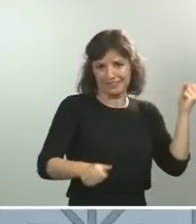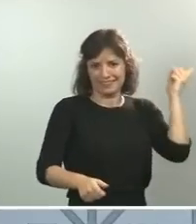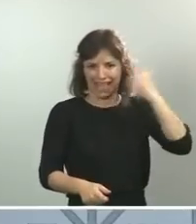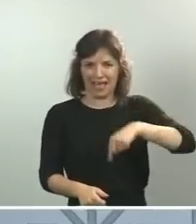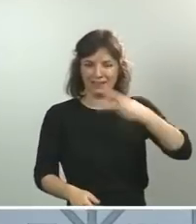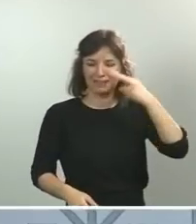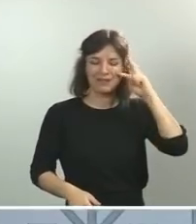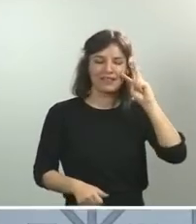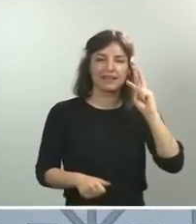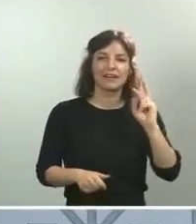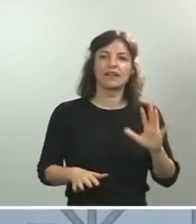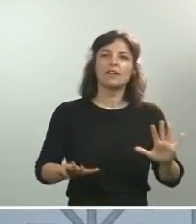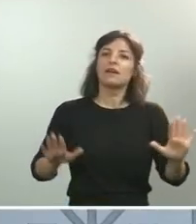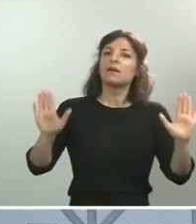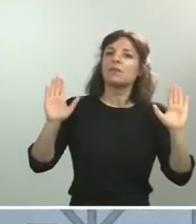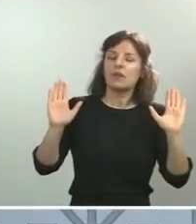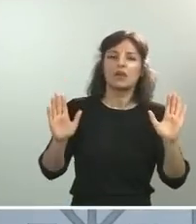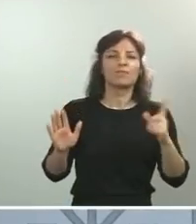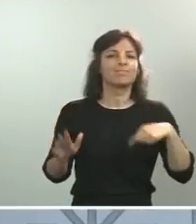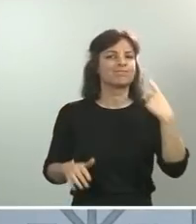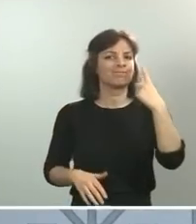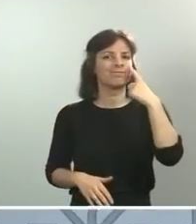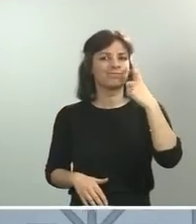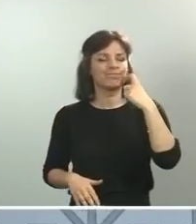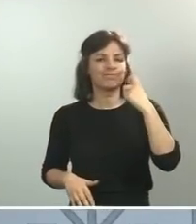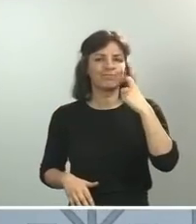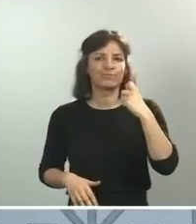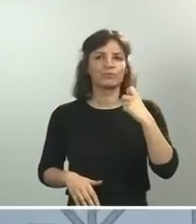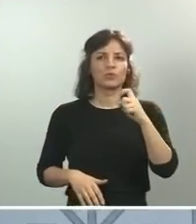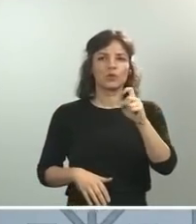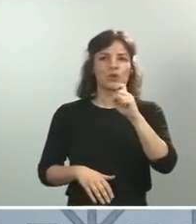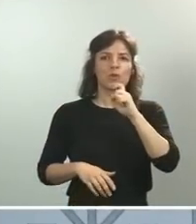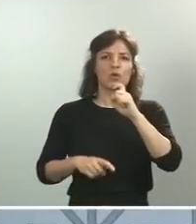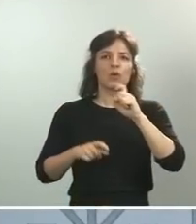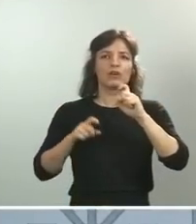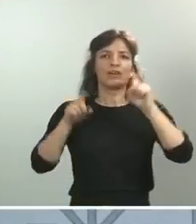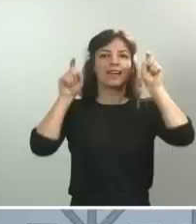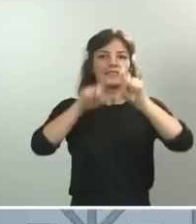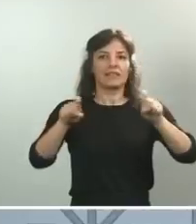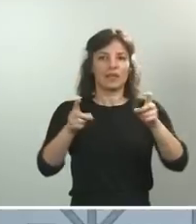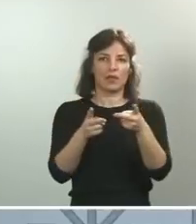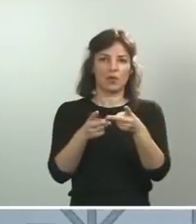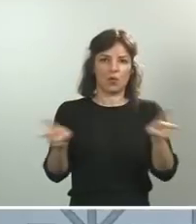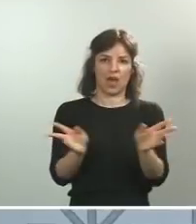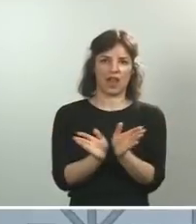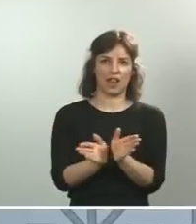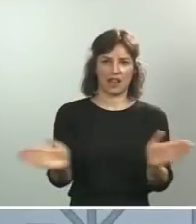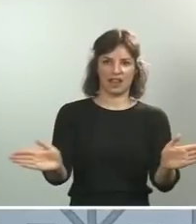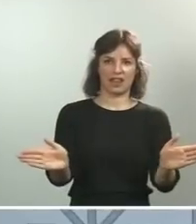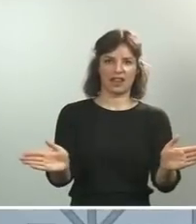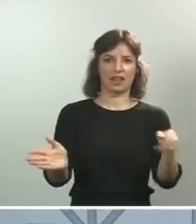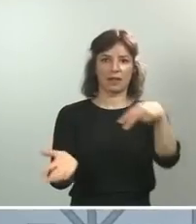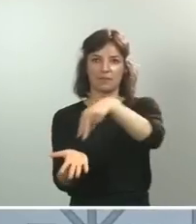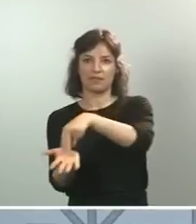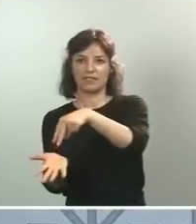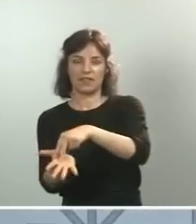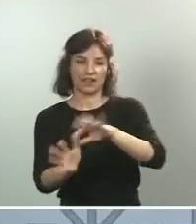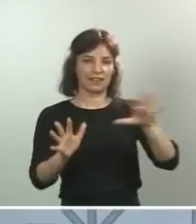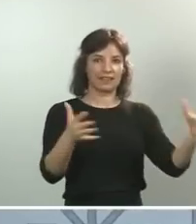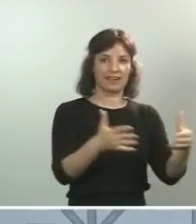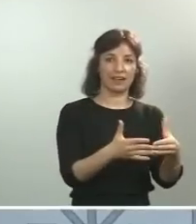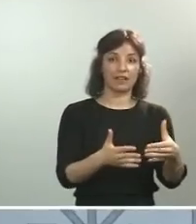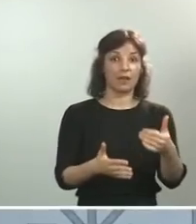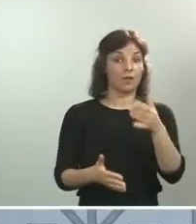tenemos que acostumbrarnos a una enseñanza bimodal porque ese es el mundo no que viene, sino que ha venido ya.